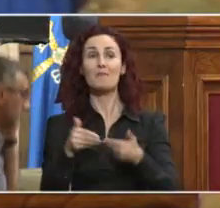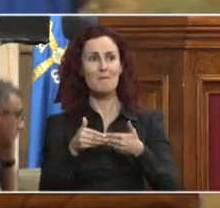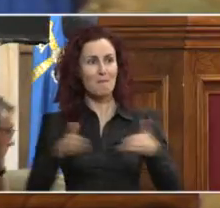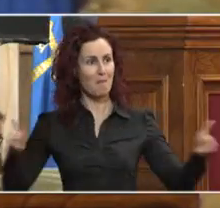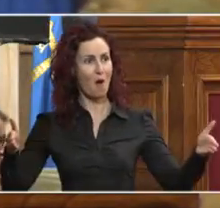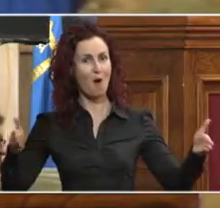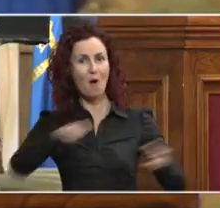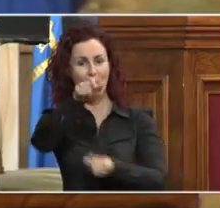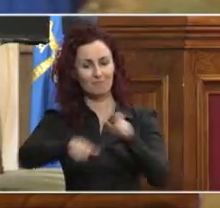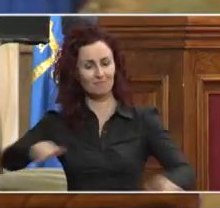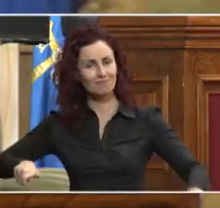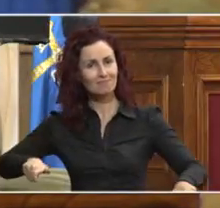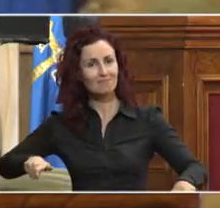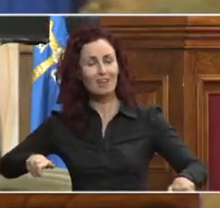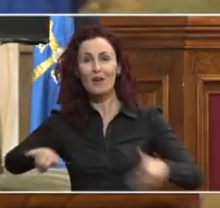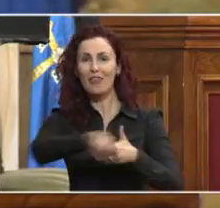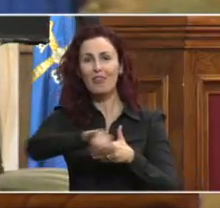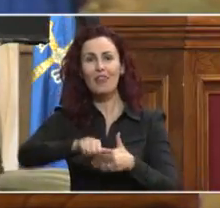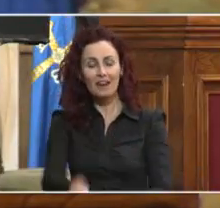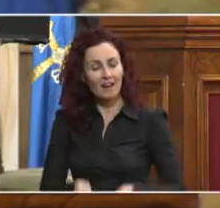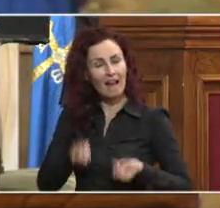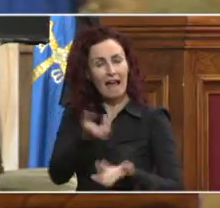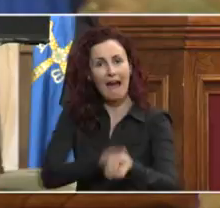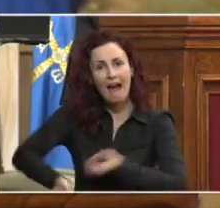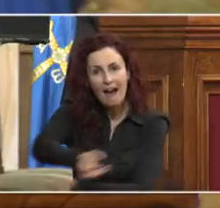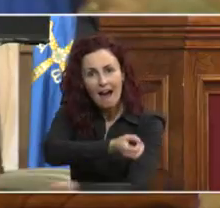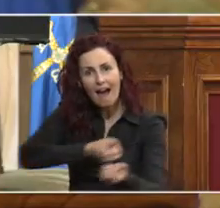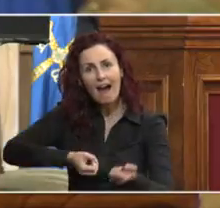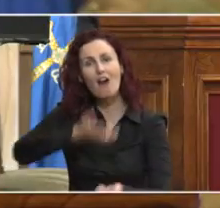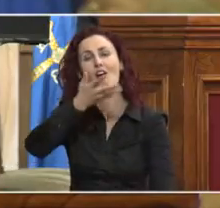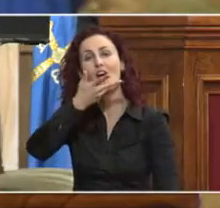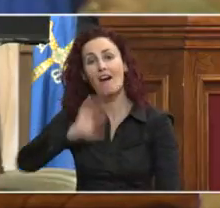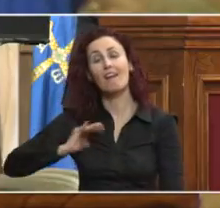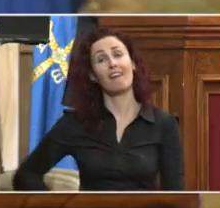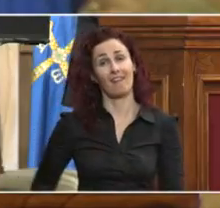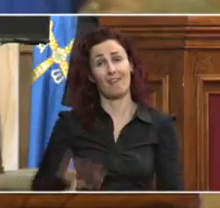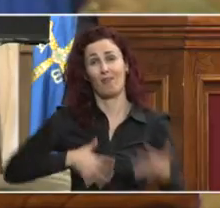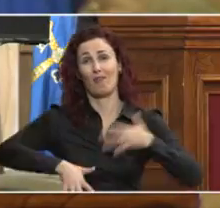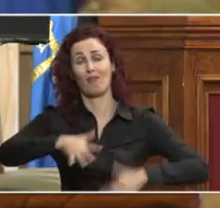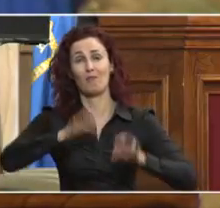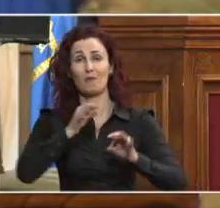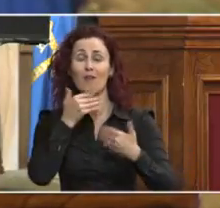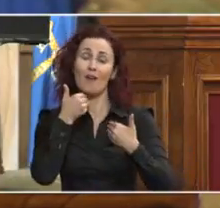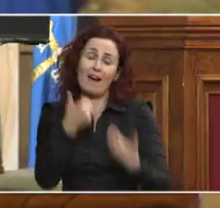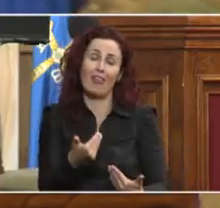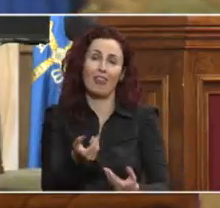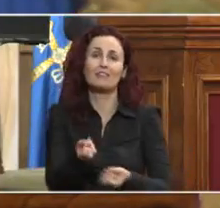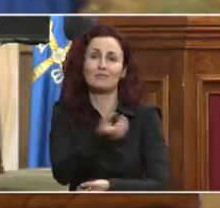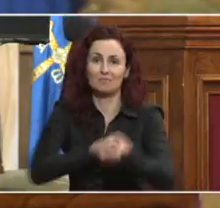a la ciudadanía, acercando el conocimiento y el saber, pero también enriqueciéndonos de ese intercambio de